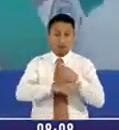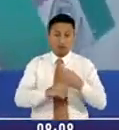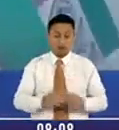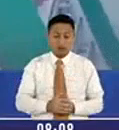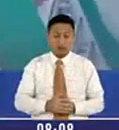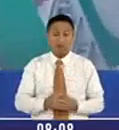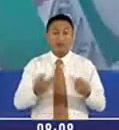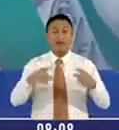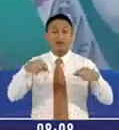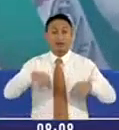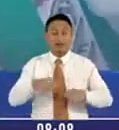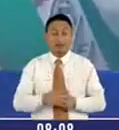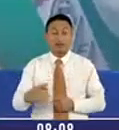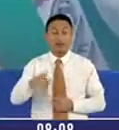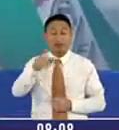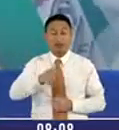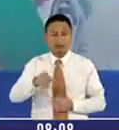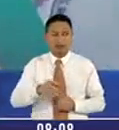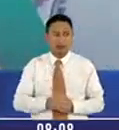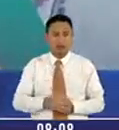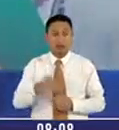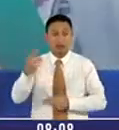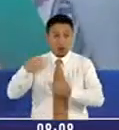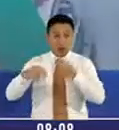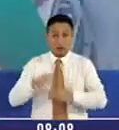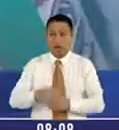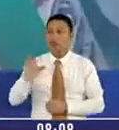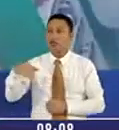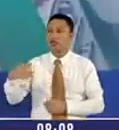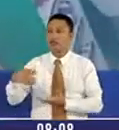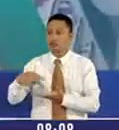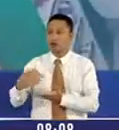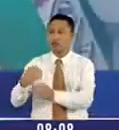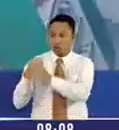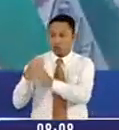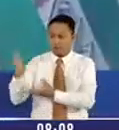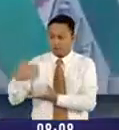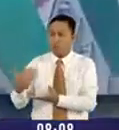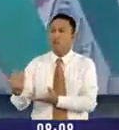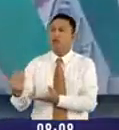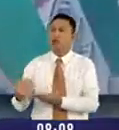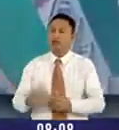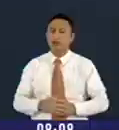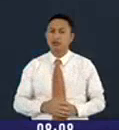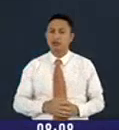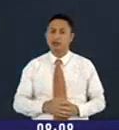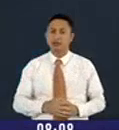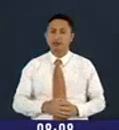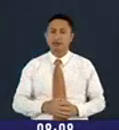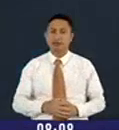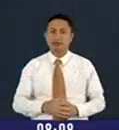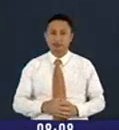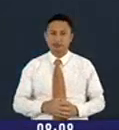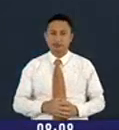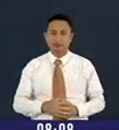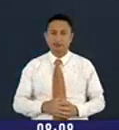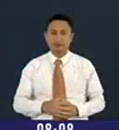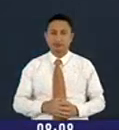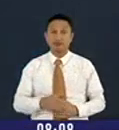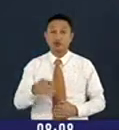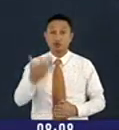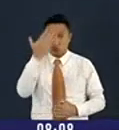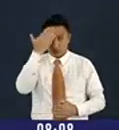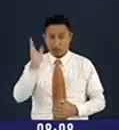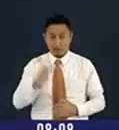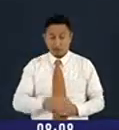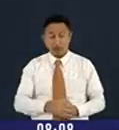sino también la aparente presencia de delincuentes pidiendo las denominadas vacunas. A pedirte ya, tú sabes del